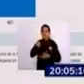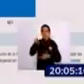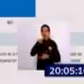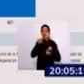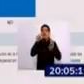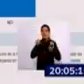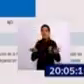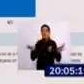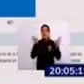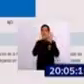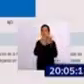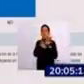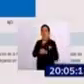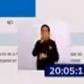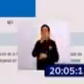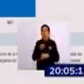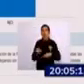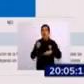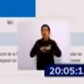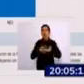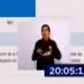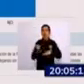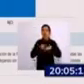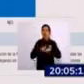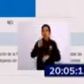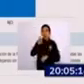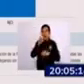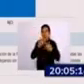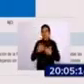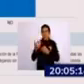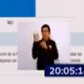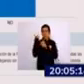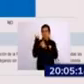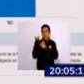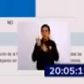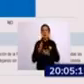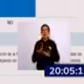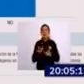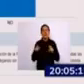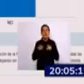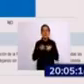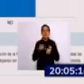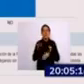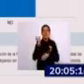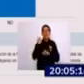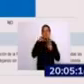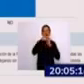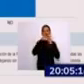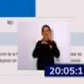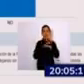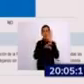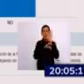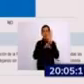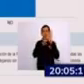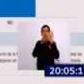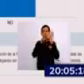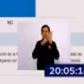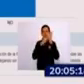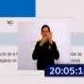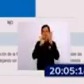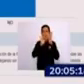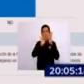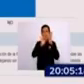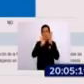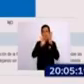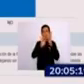ser reelectas por una sola vez para el mismo cargo, recuperando el mandato de la Constitución de Montecristi